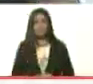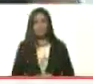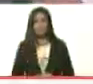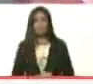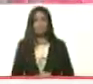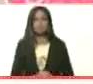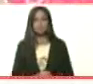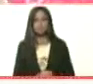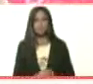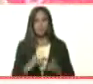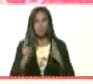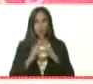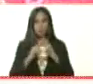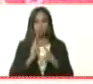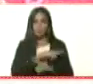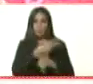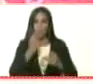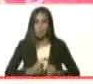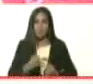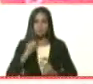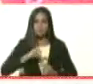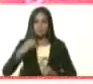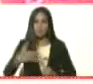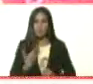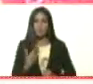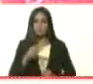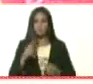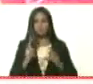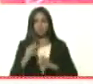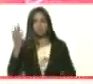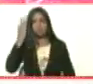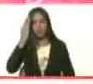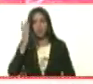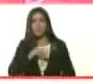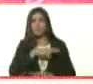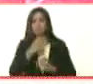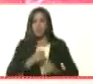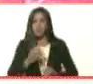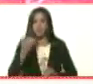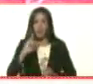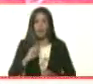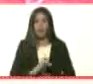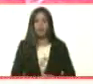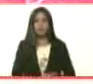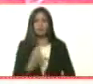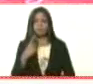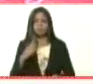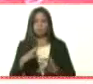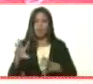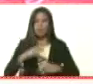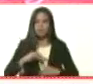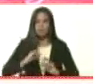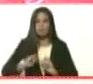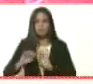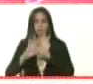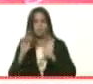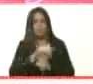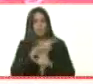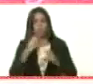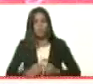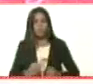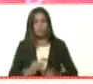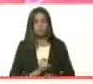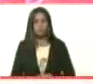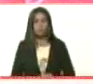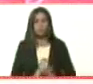Y el conocimiento es poder, quiere decir que ustedes se están empoderando, están adquiriendo poder